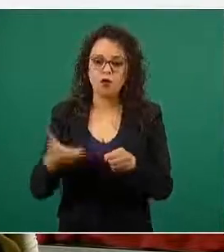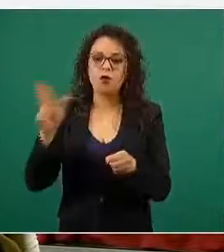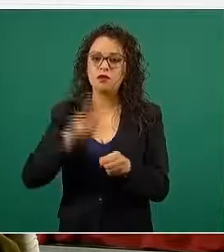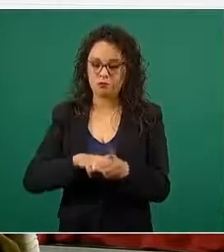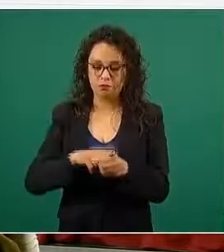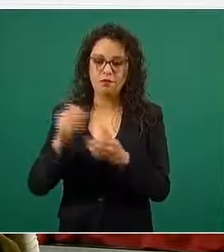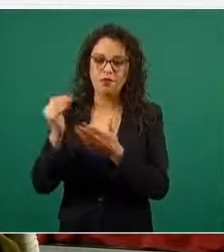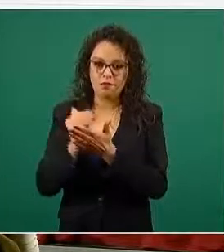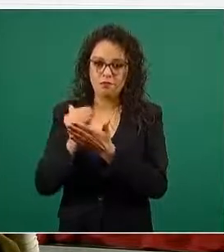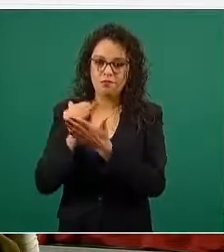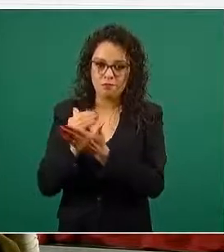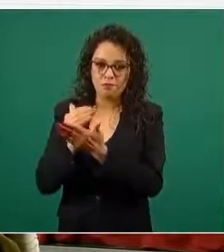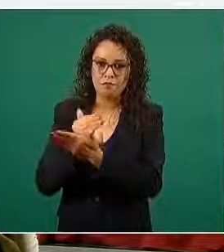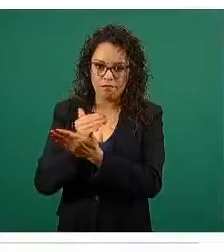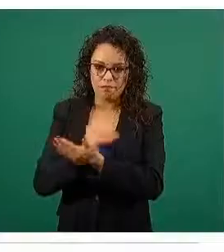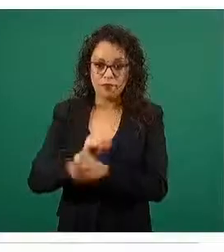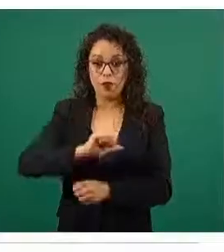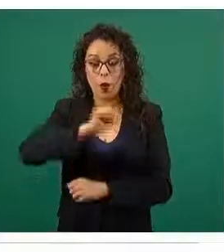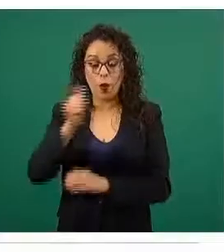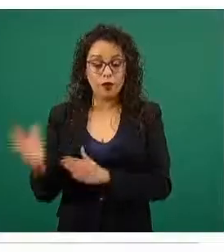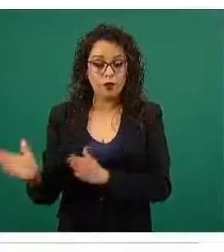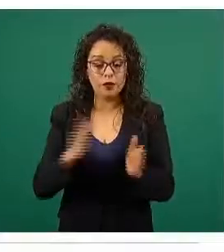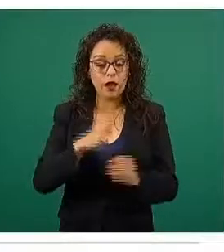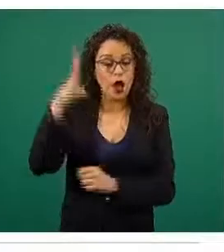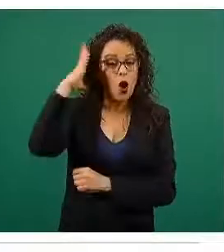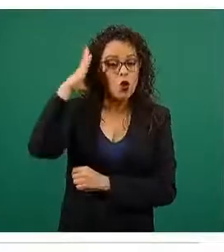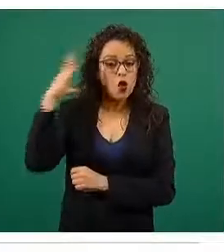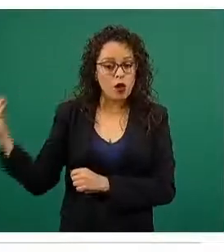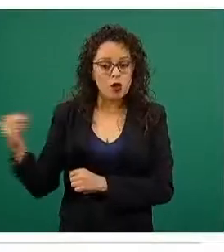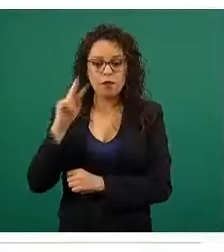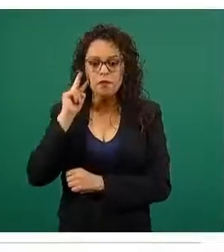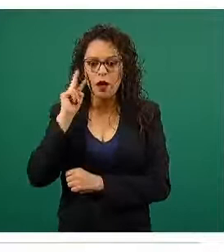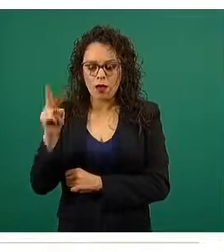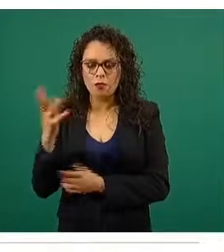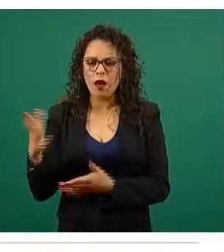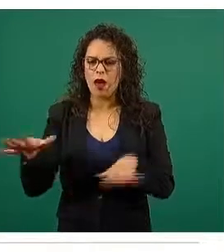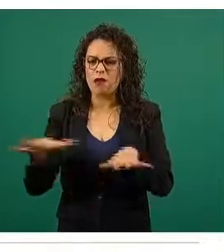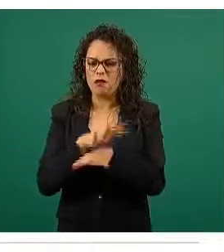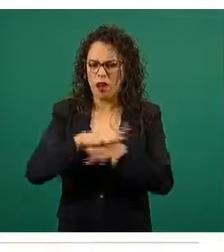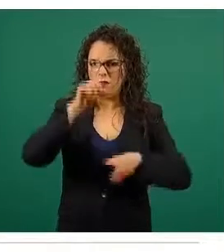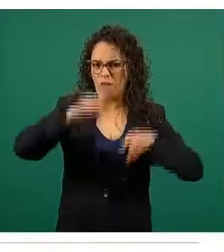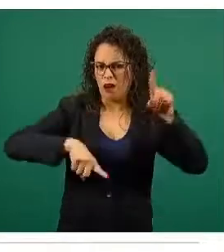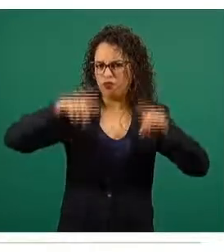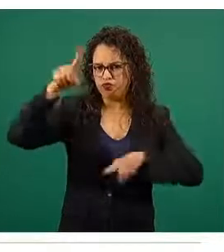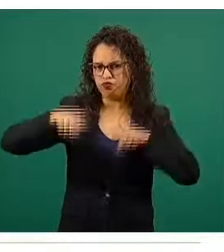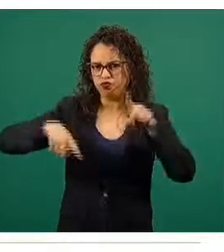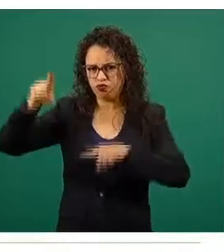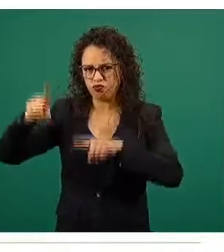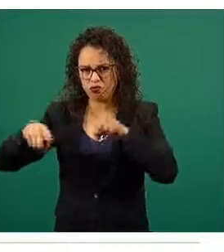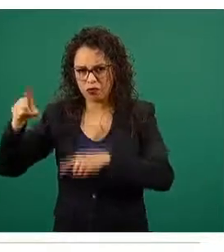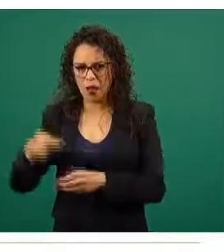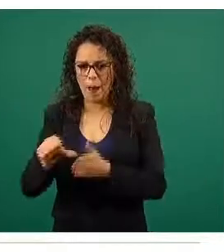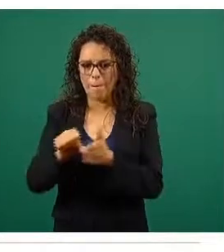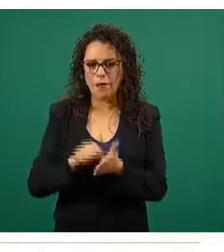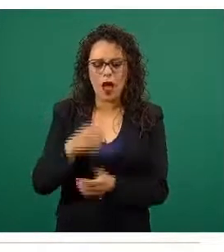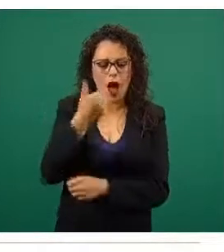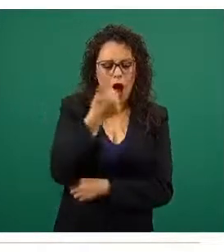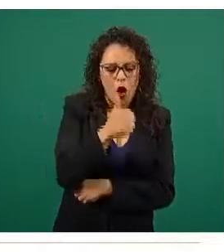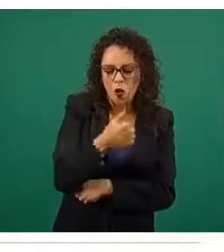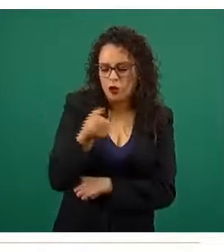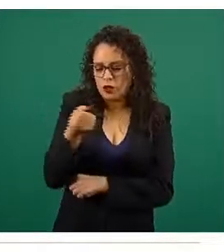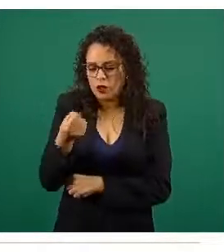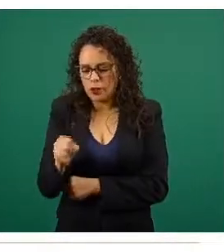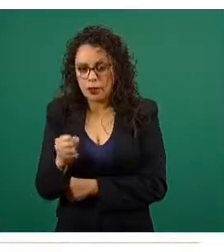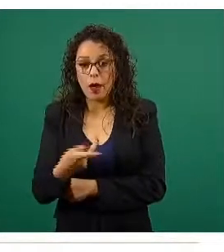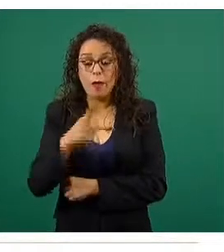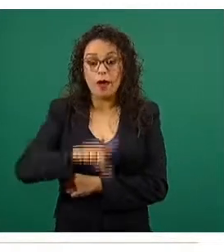siguiente, Colima, una tendencia muy clara de descenso con variaciones a lo largo de los meses de agosto y septiembre,